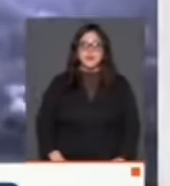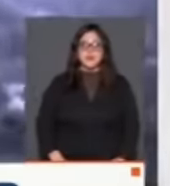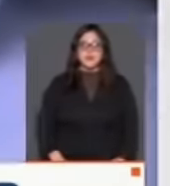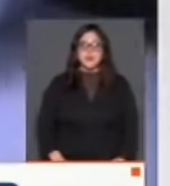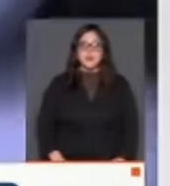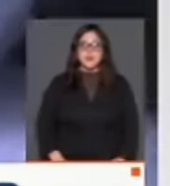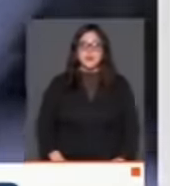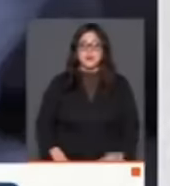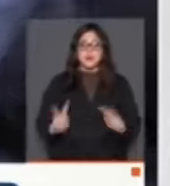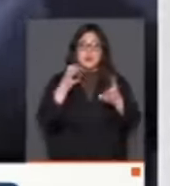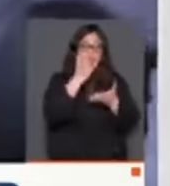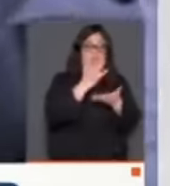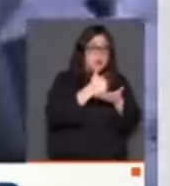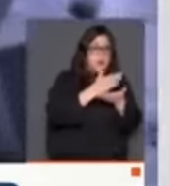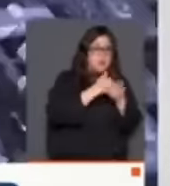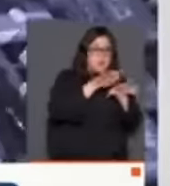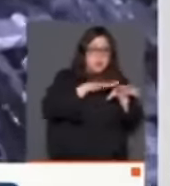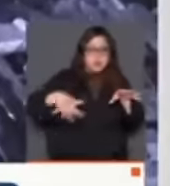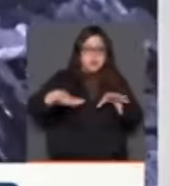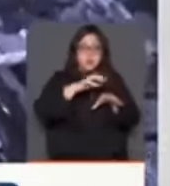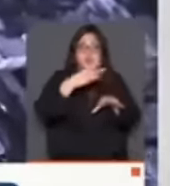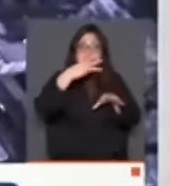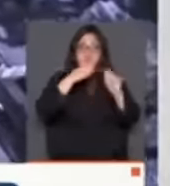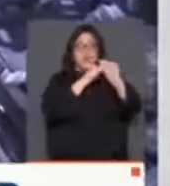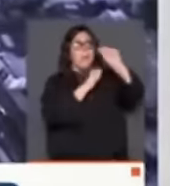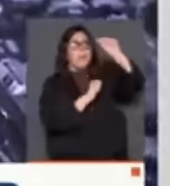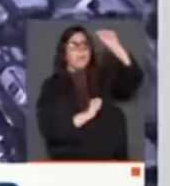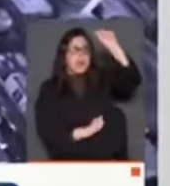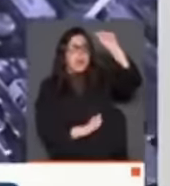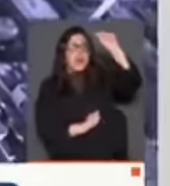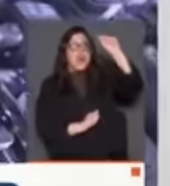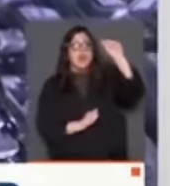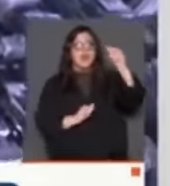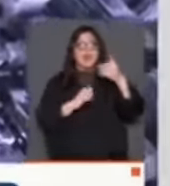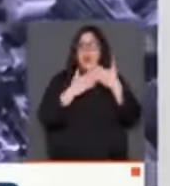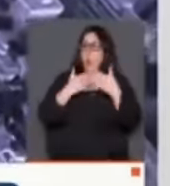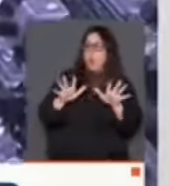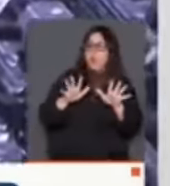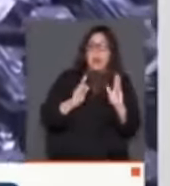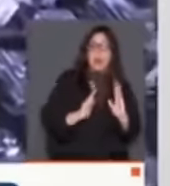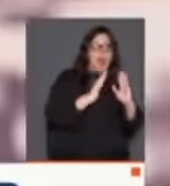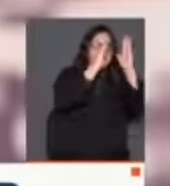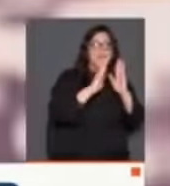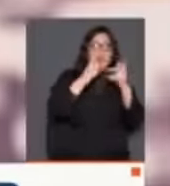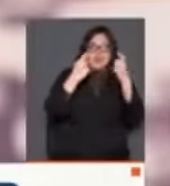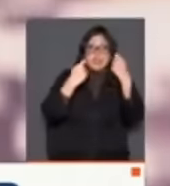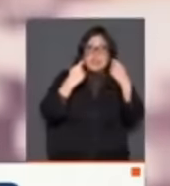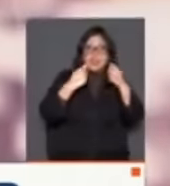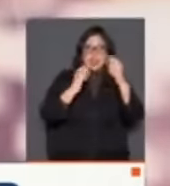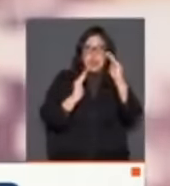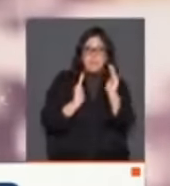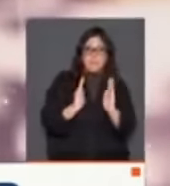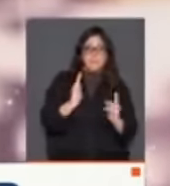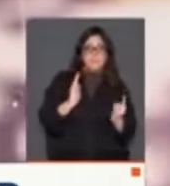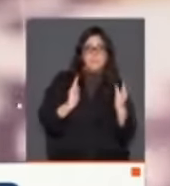En los planos ya estaba la torre de 300 metros, la que dejaría chico a todo edificio que pudo o intentó hacerle competencia en Chile.